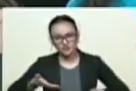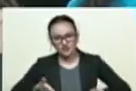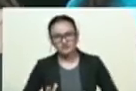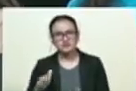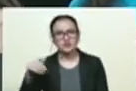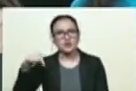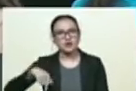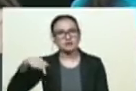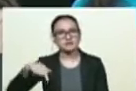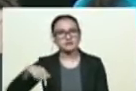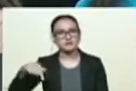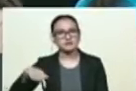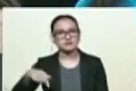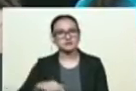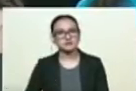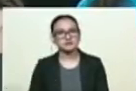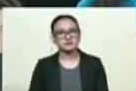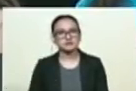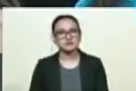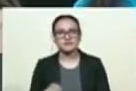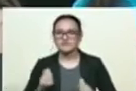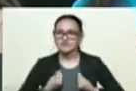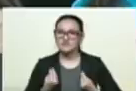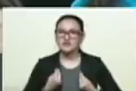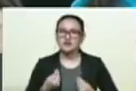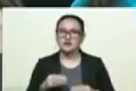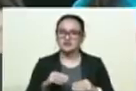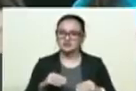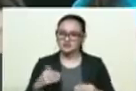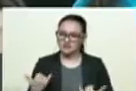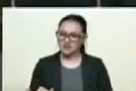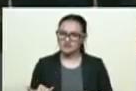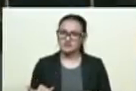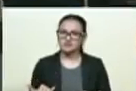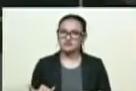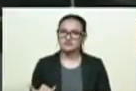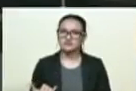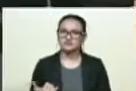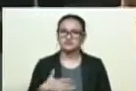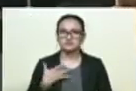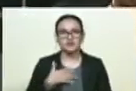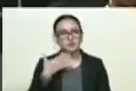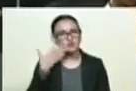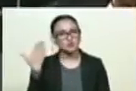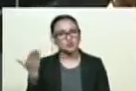tierra, de vivir en esta tierra. Y yo les digo,